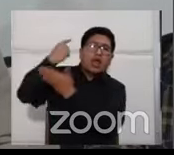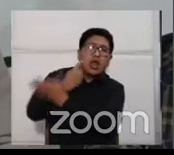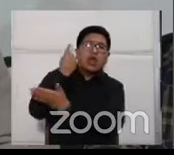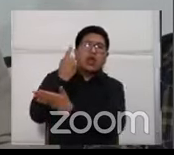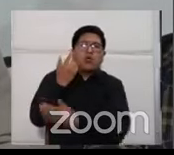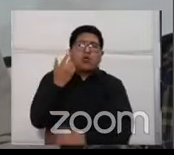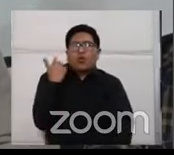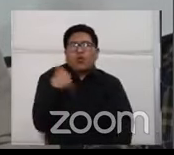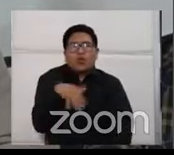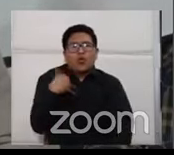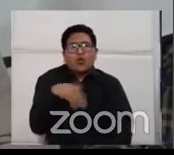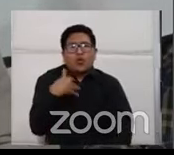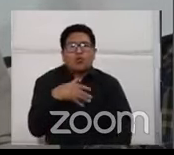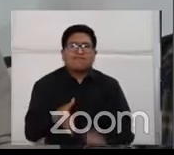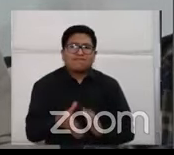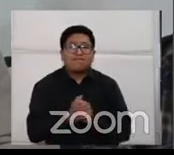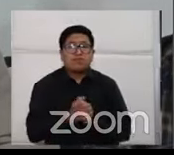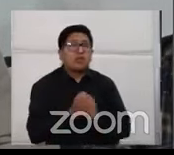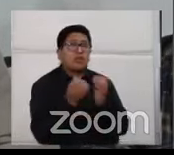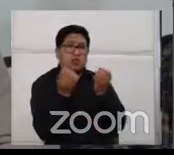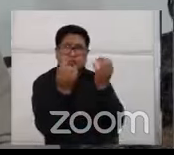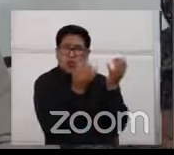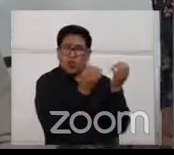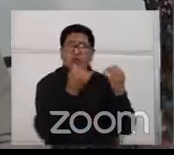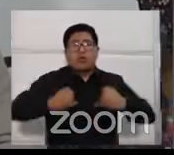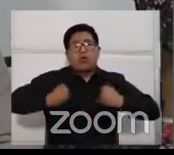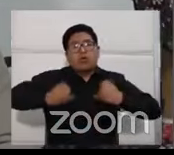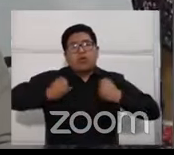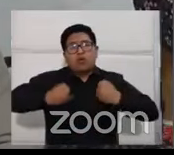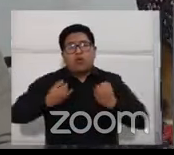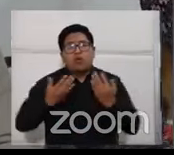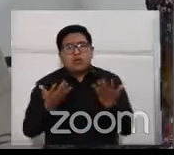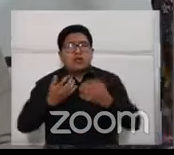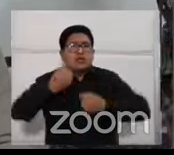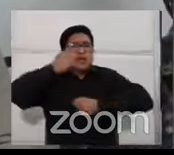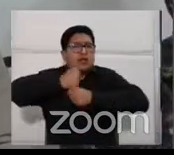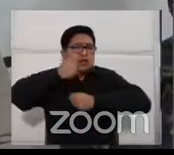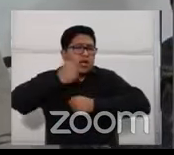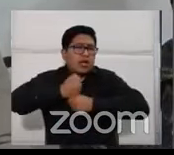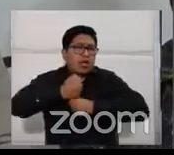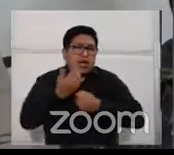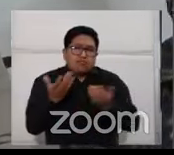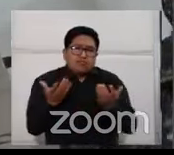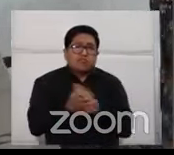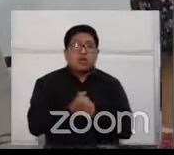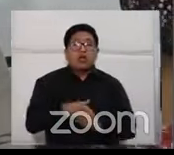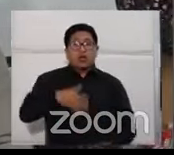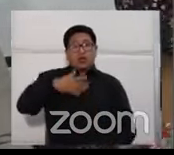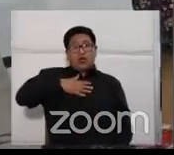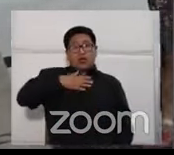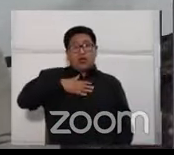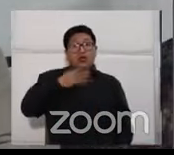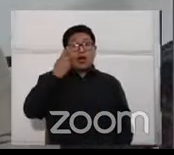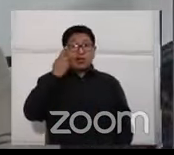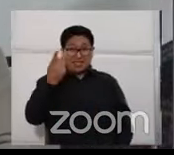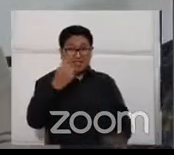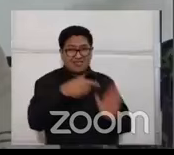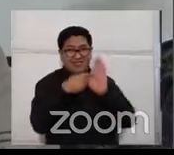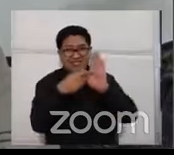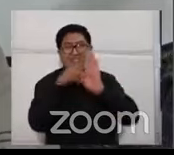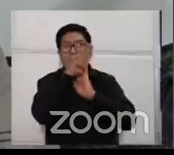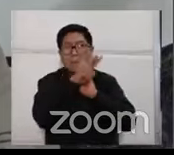el hecho de que hay muchos jóvenes en aquí que están trabajando y yo fueron de parte del vídeo que vieron más